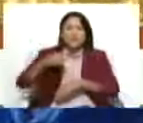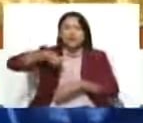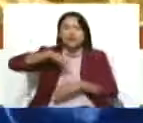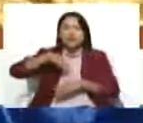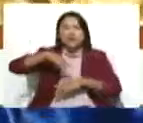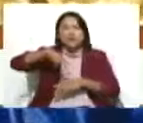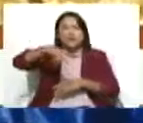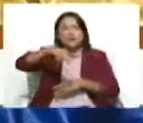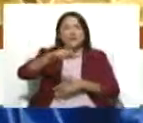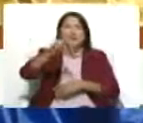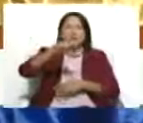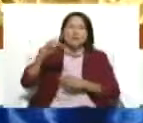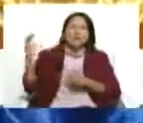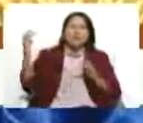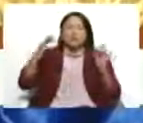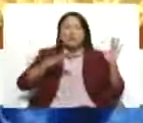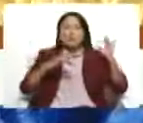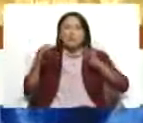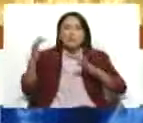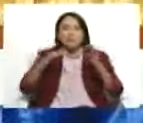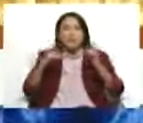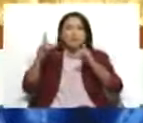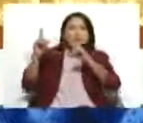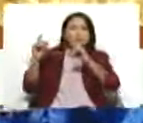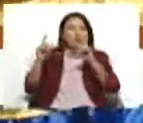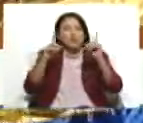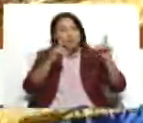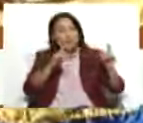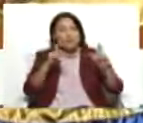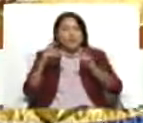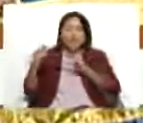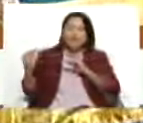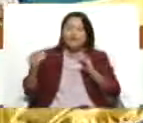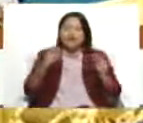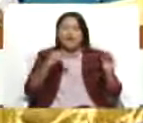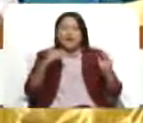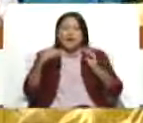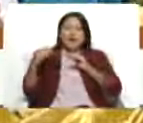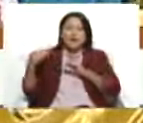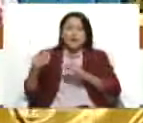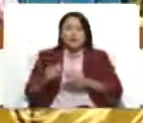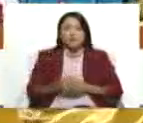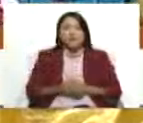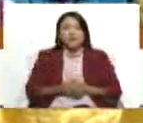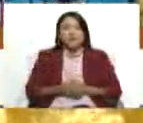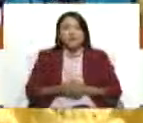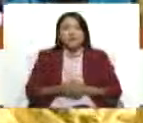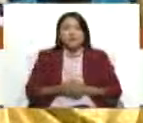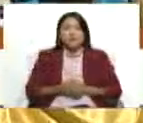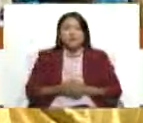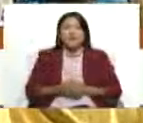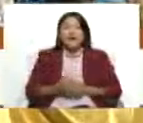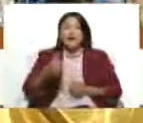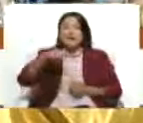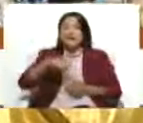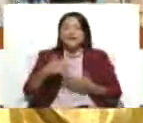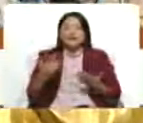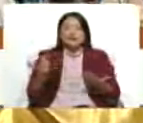la gente se acercaba, nos tomamos fotos, hablábamos, y el espíritu que reina es de unidad